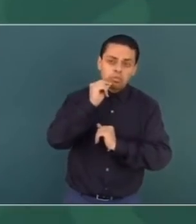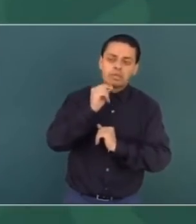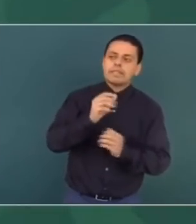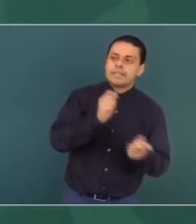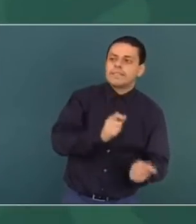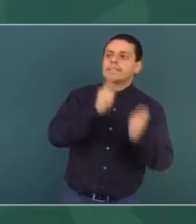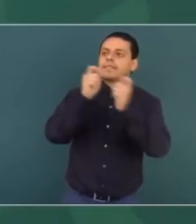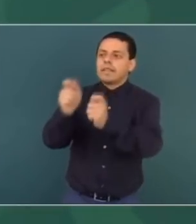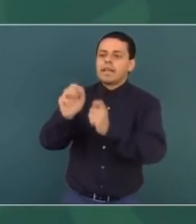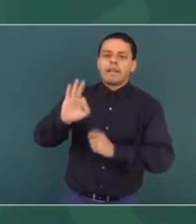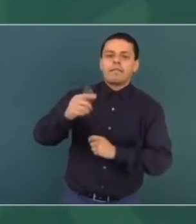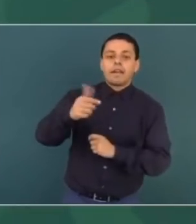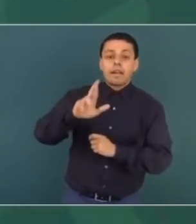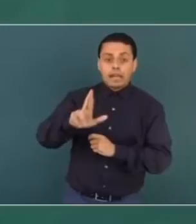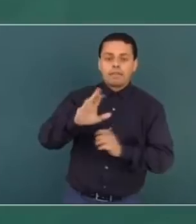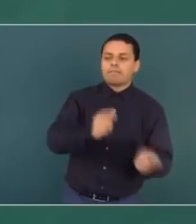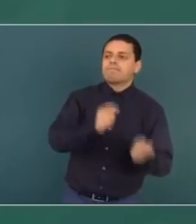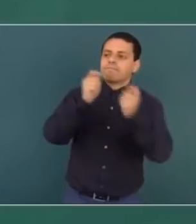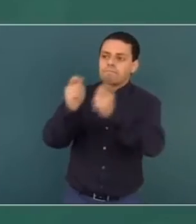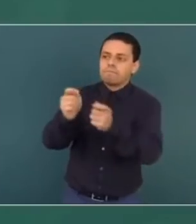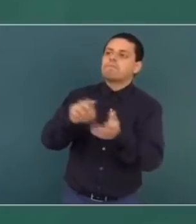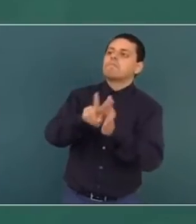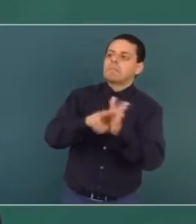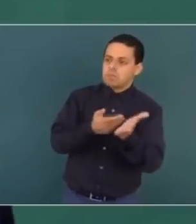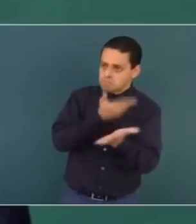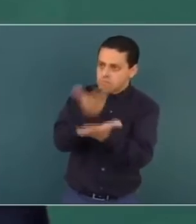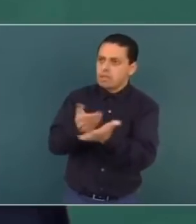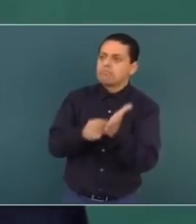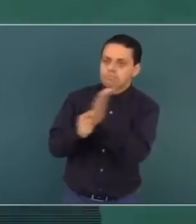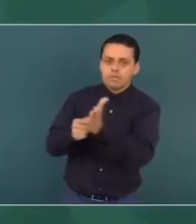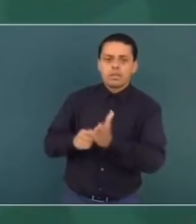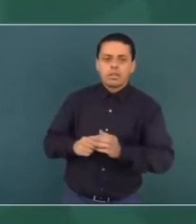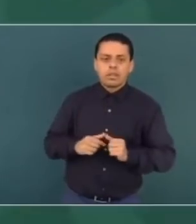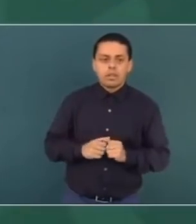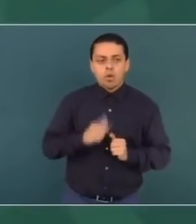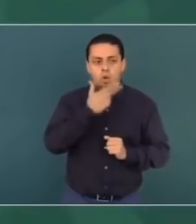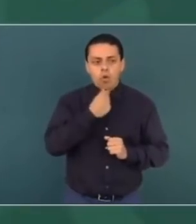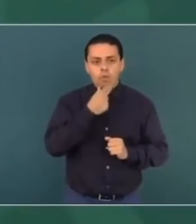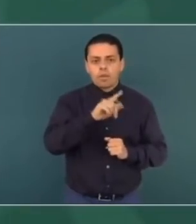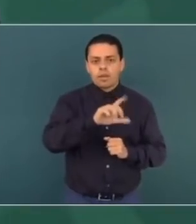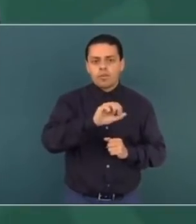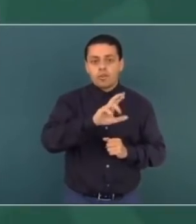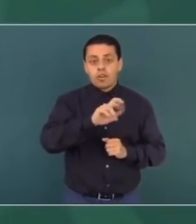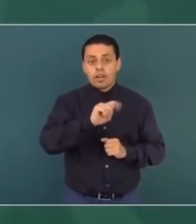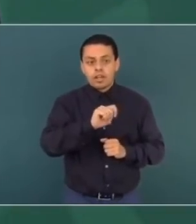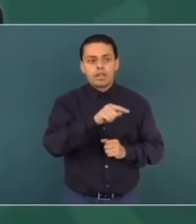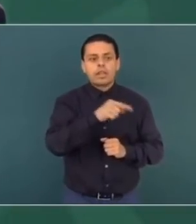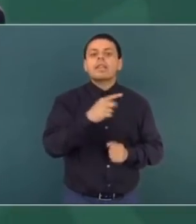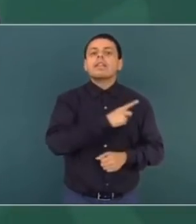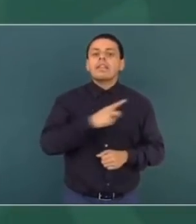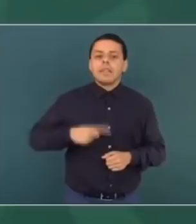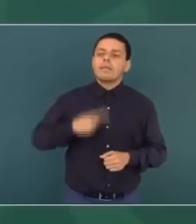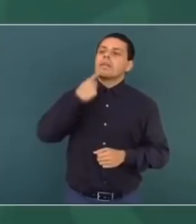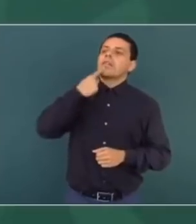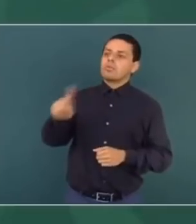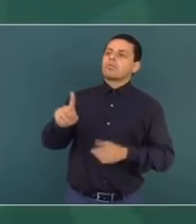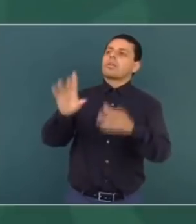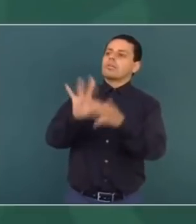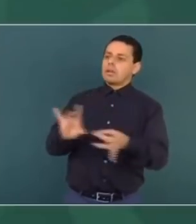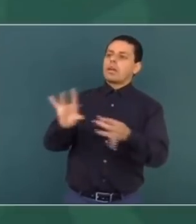General de la República. Es decir, el señor Loret de Mola debe de presentar una denuncia,